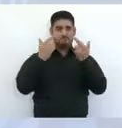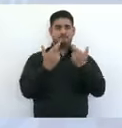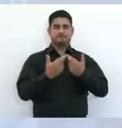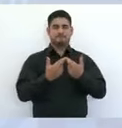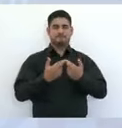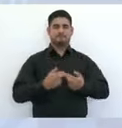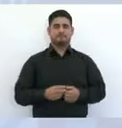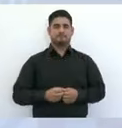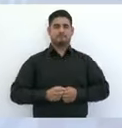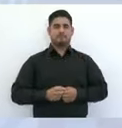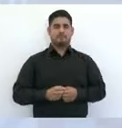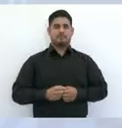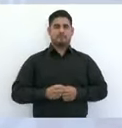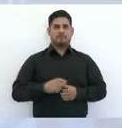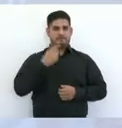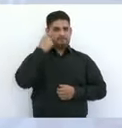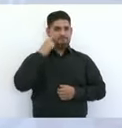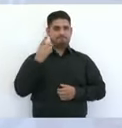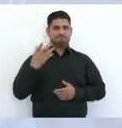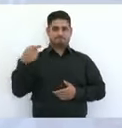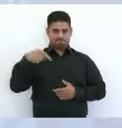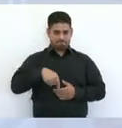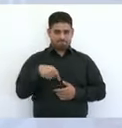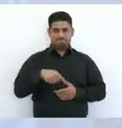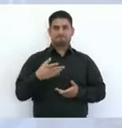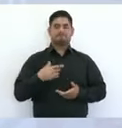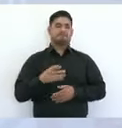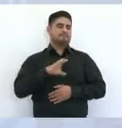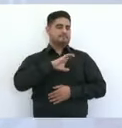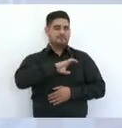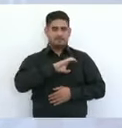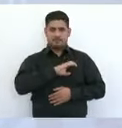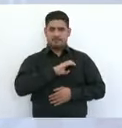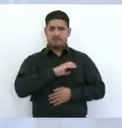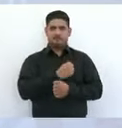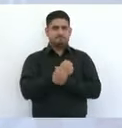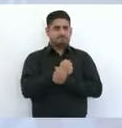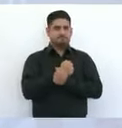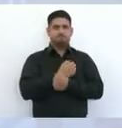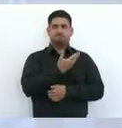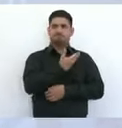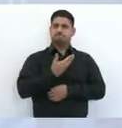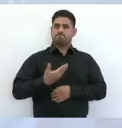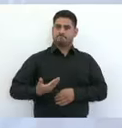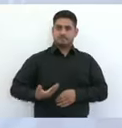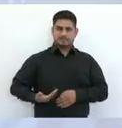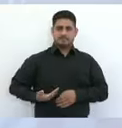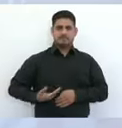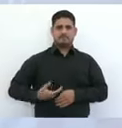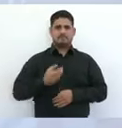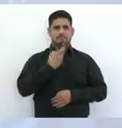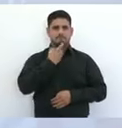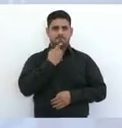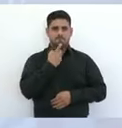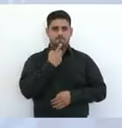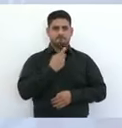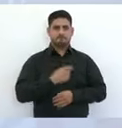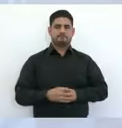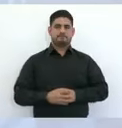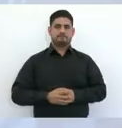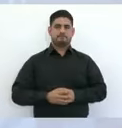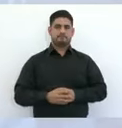reunión, recibir a nuestro queridísimo presidente Andrés Manuel López